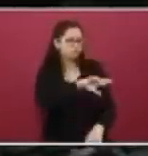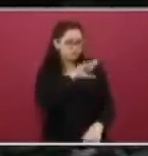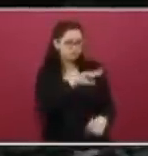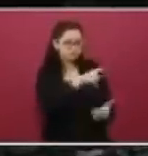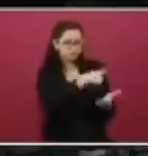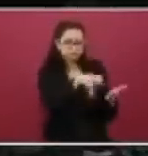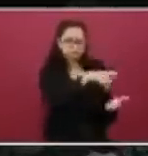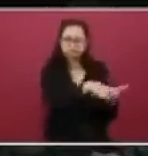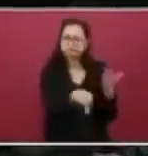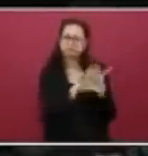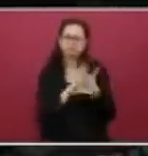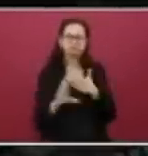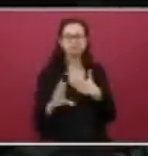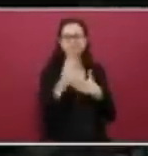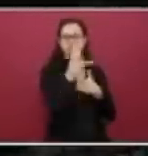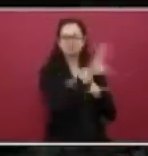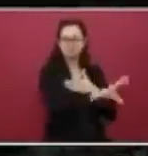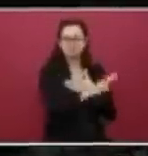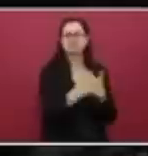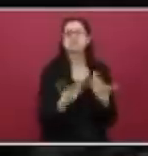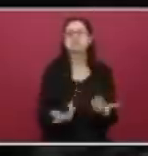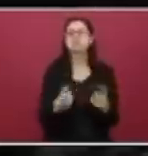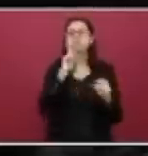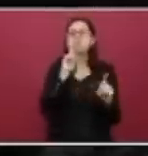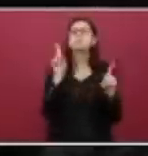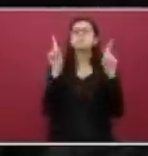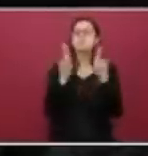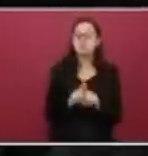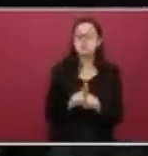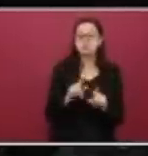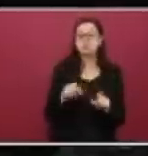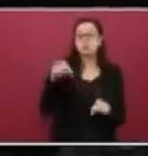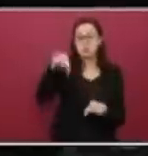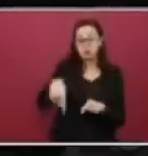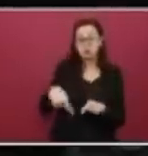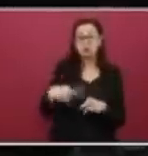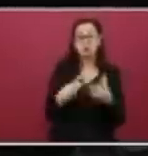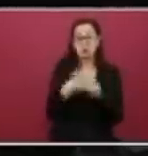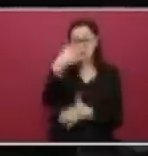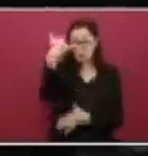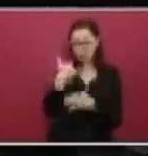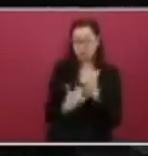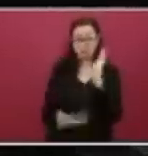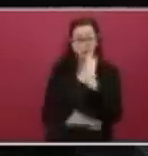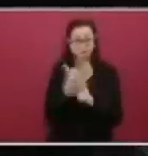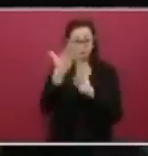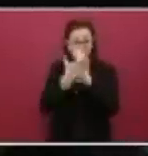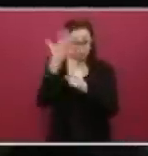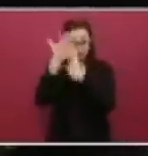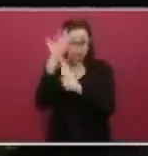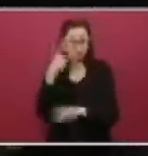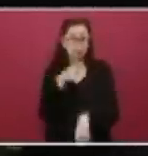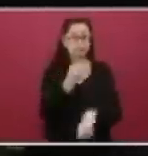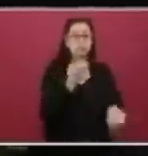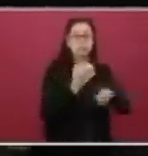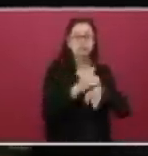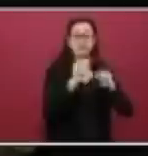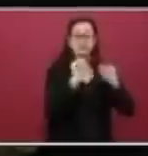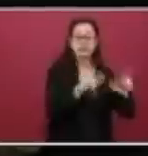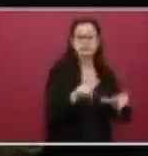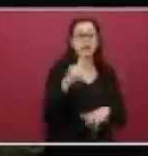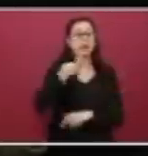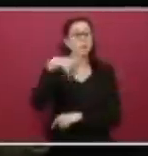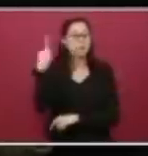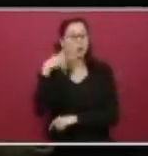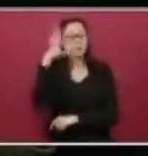compensación a los municipios directamente afectados por el producto el proyecto de los estados de tlaxcala puebla y